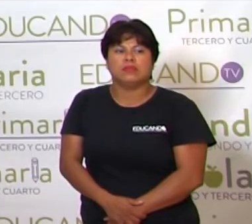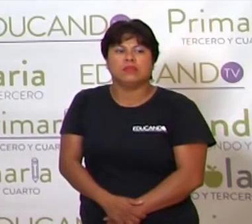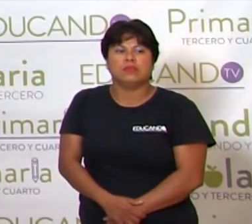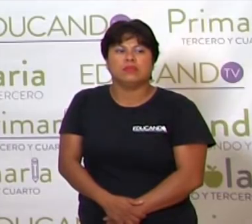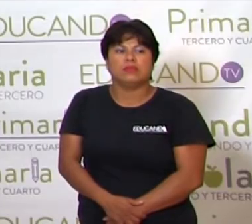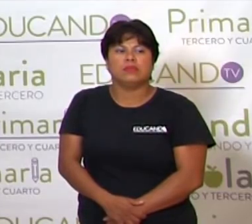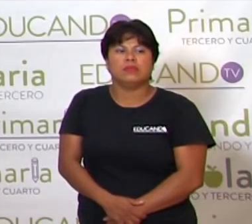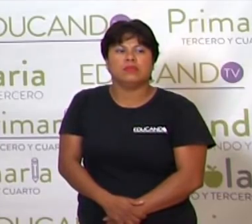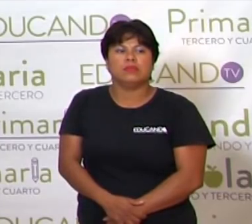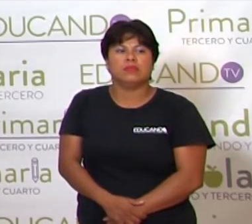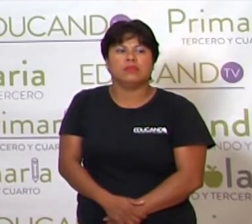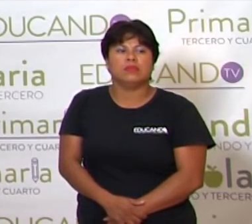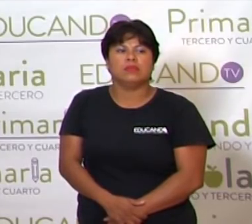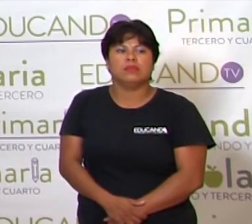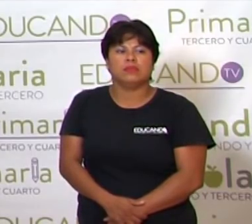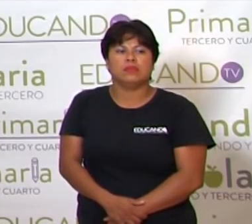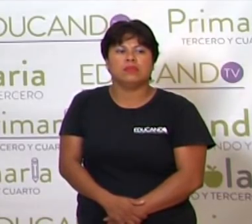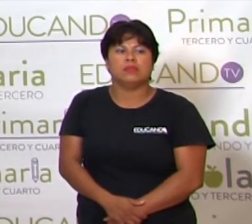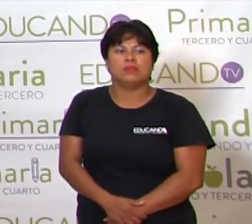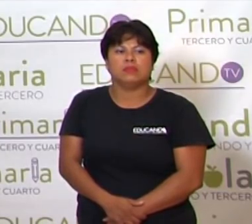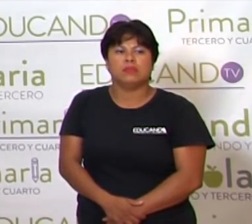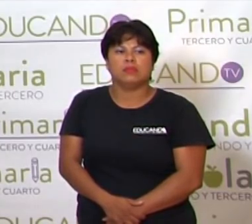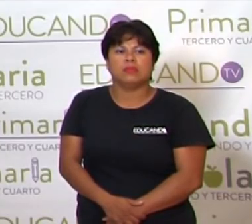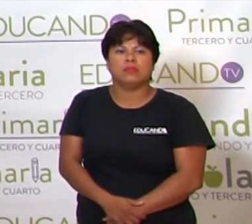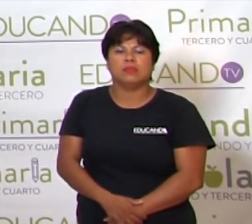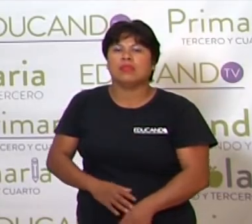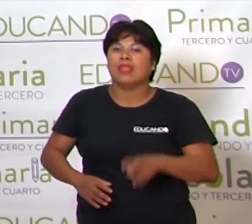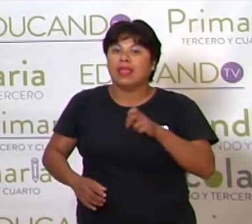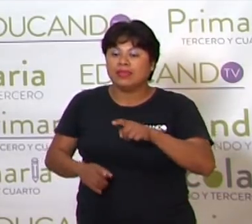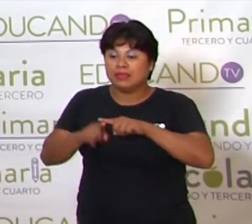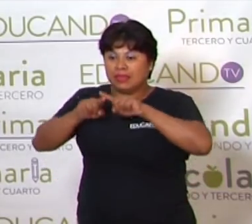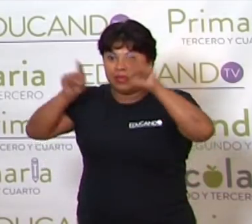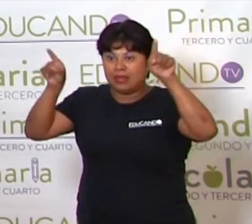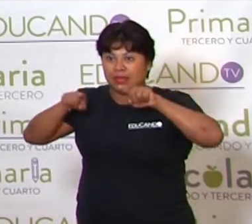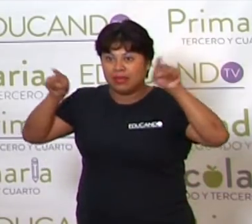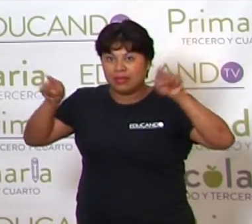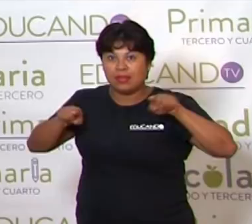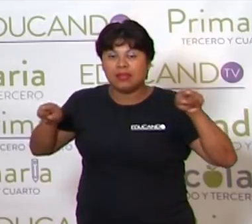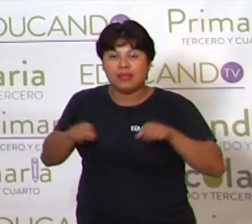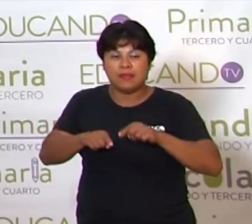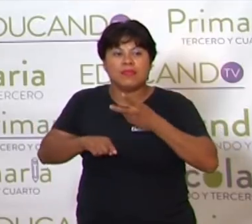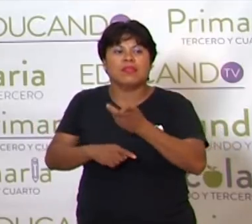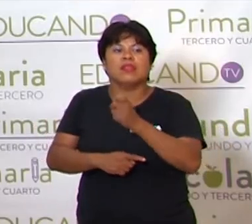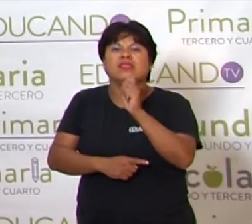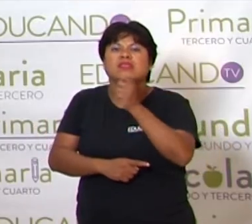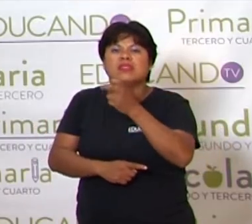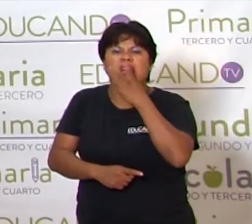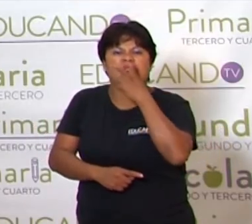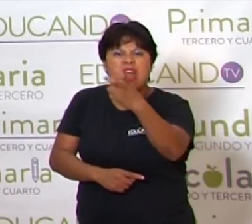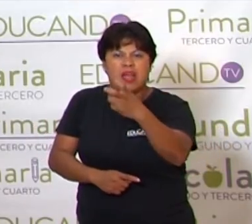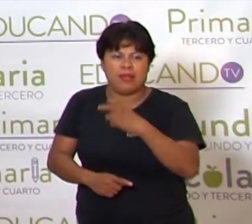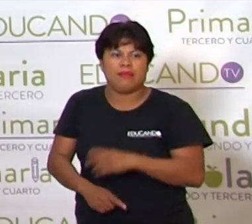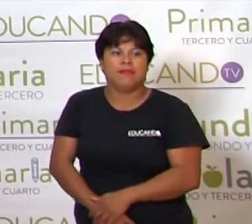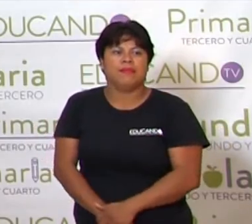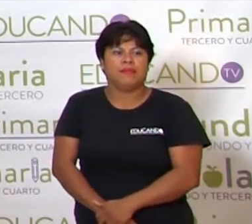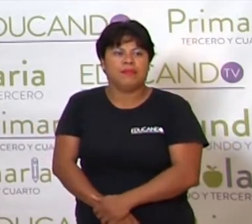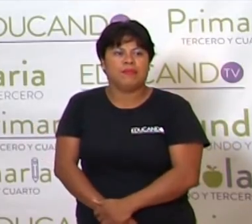Y así, con este globo que significa gritos.